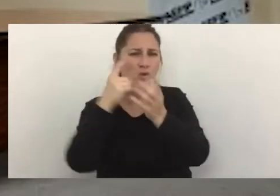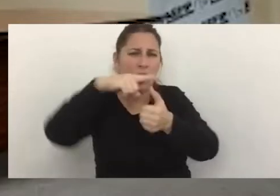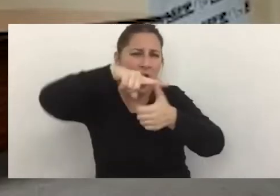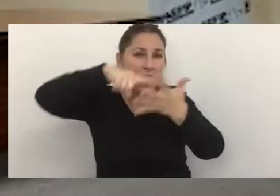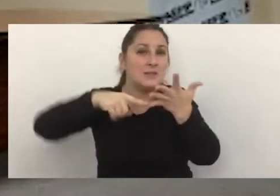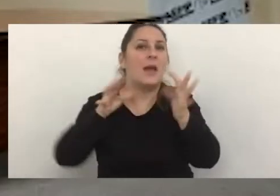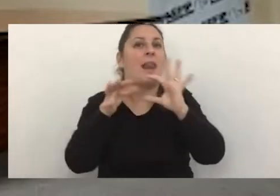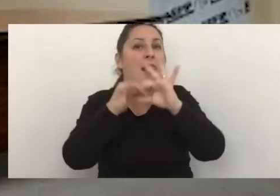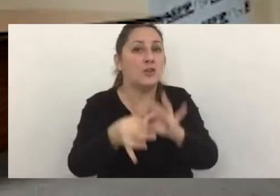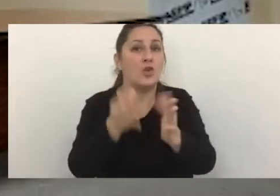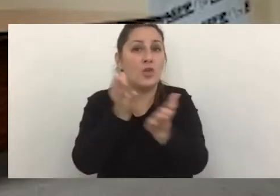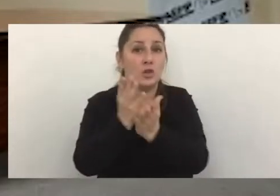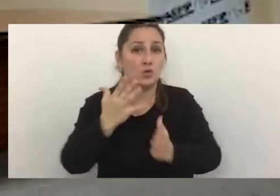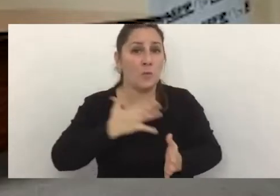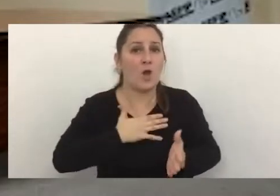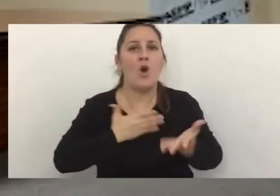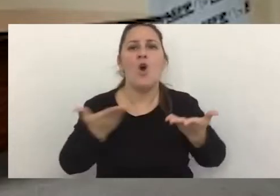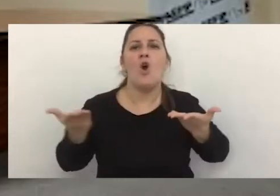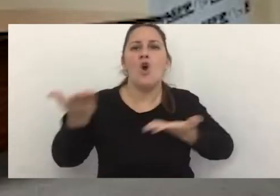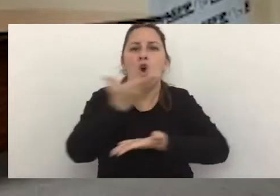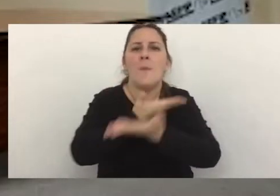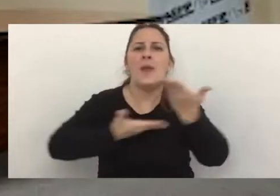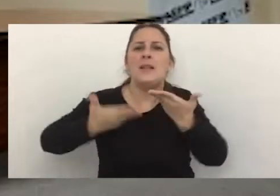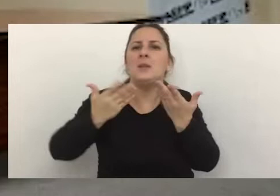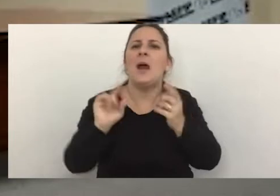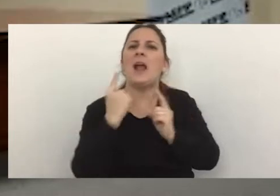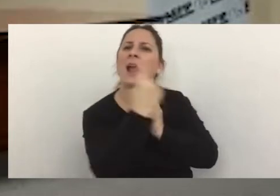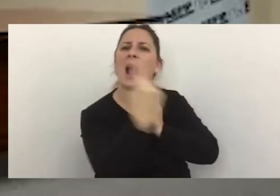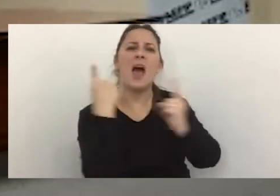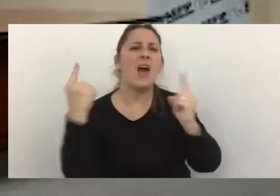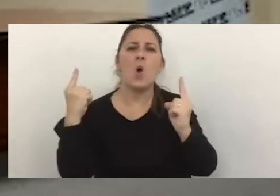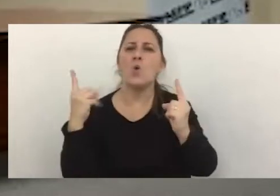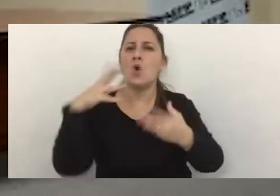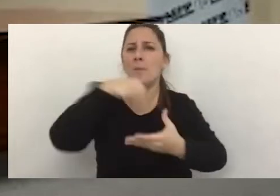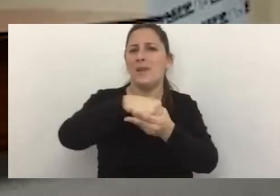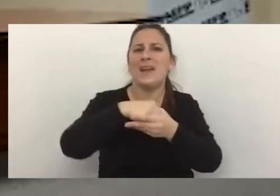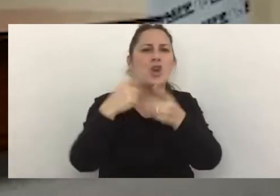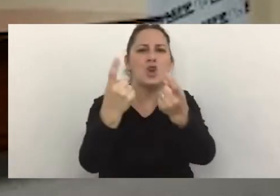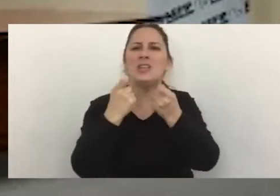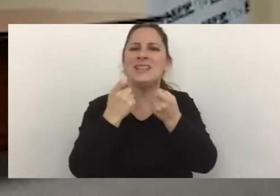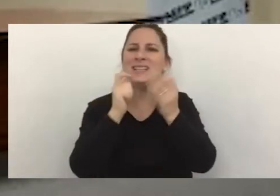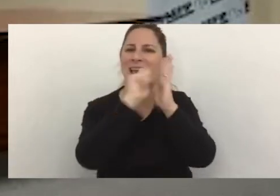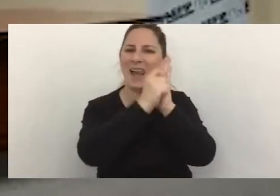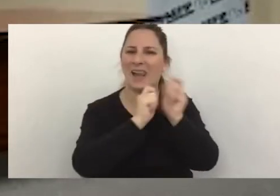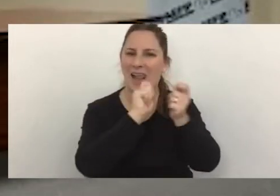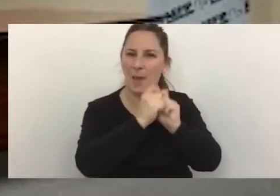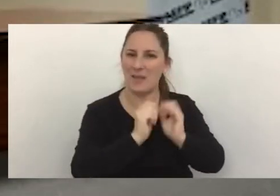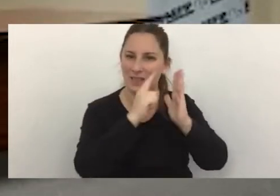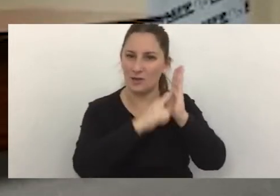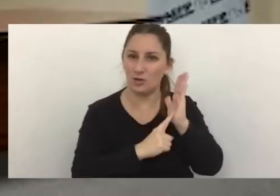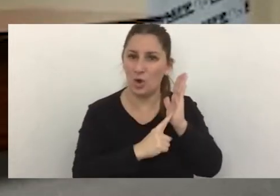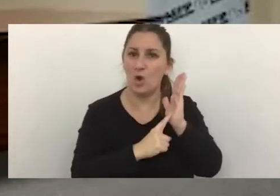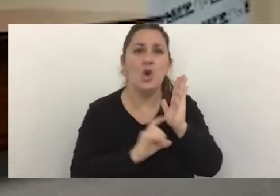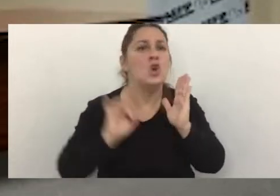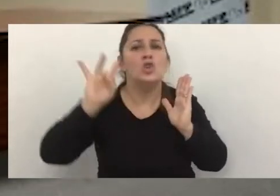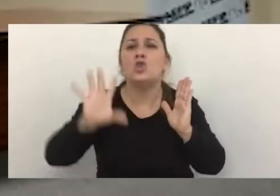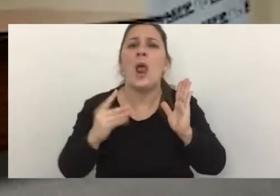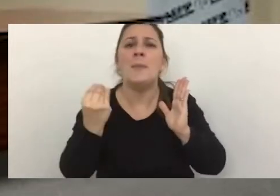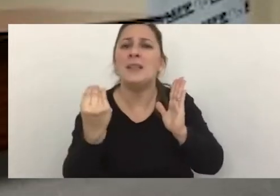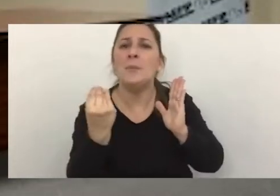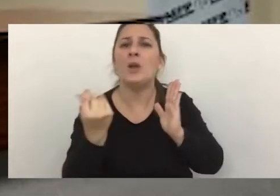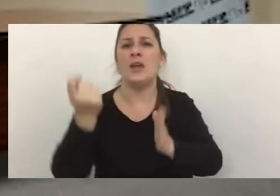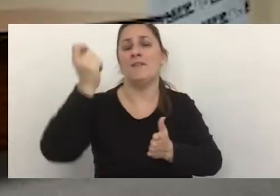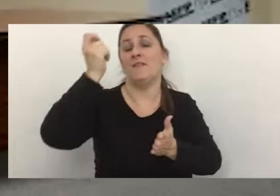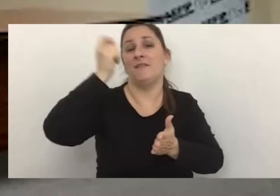humanos son operativas y autoaplicables, no necesitan de una reglamentación. Y es por el solo hecho de haber firmado o